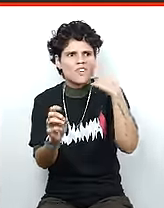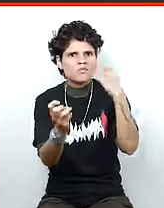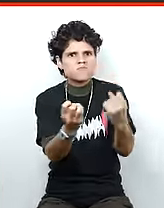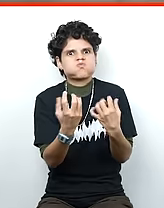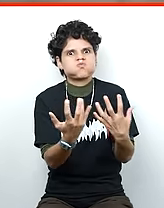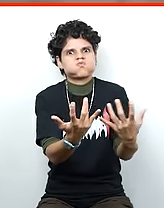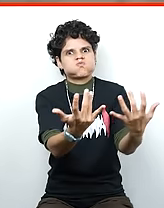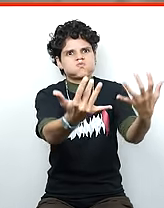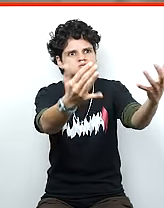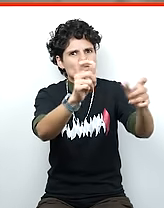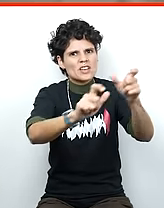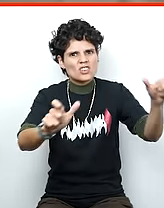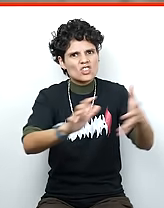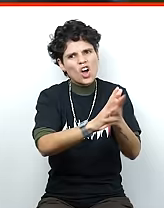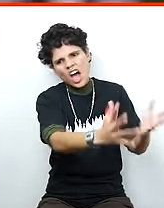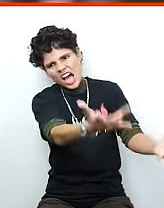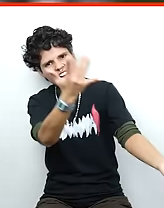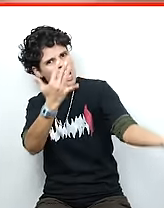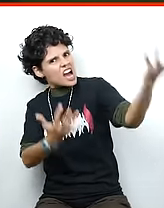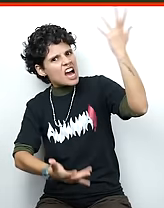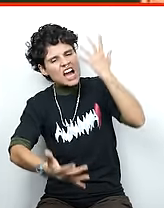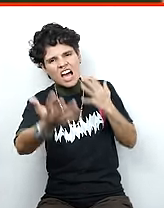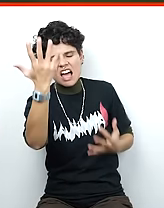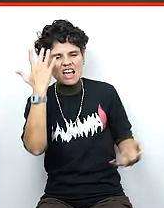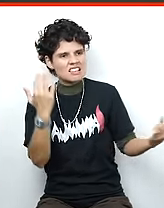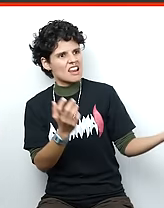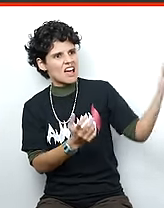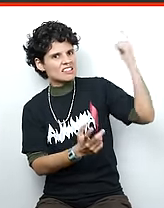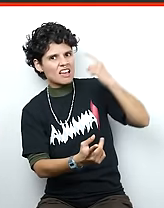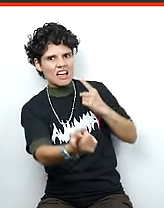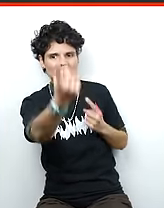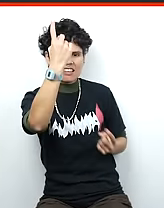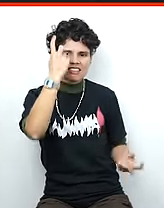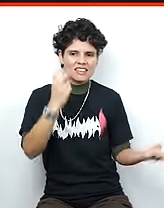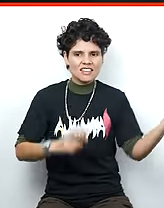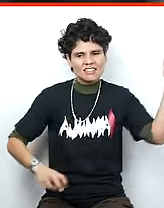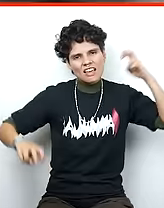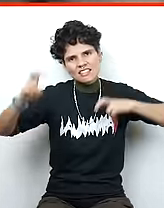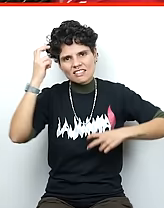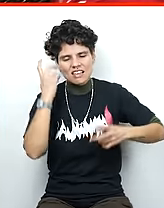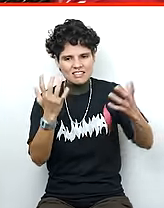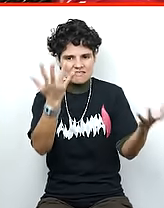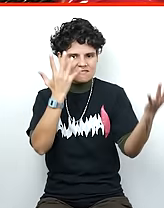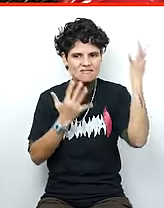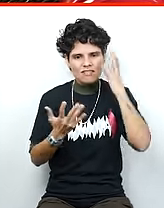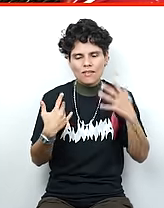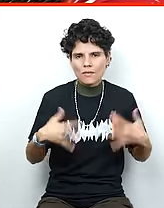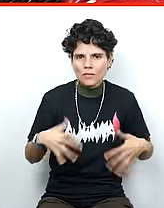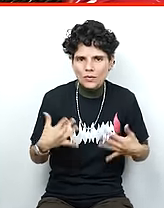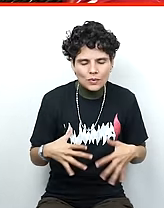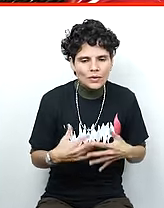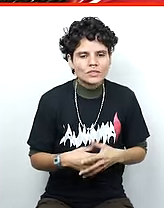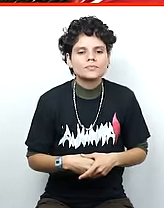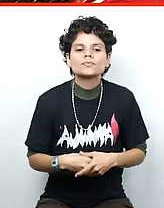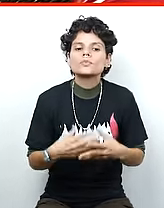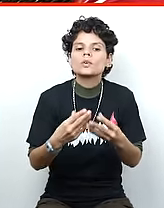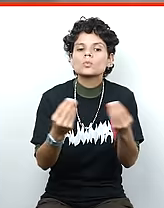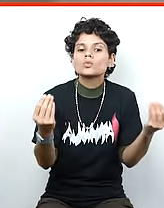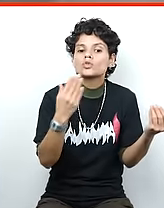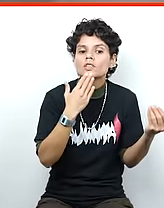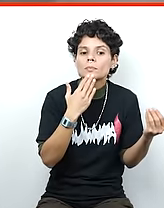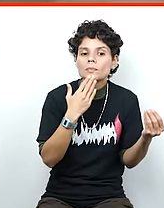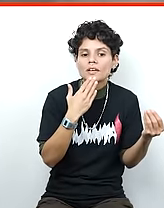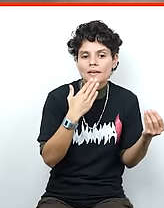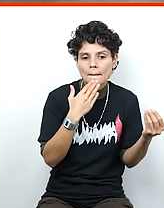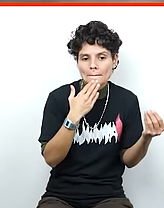multitud, la media zorra, la gente se volvió loca. Todos pasándose así por la reja esa que ponen ahí. Hay mucha, no gente, hay mucha gente que dice